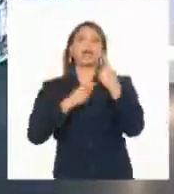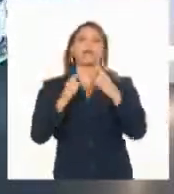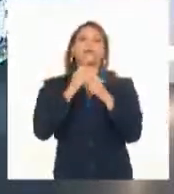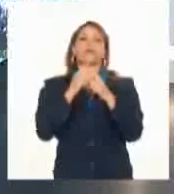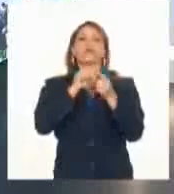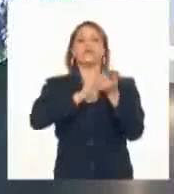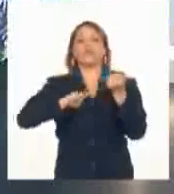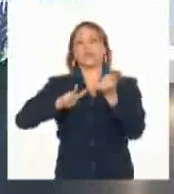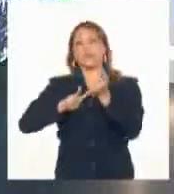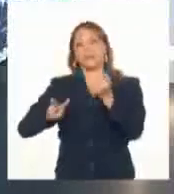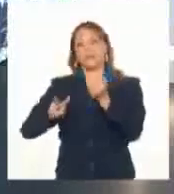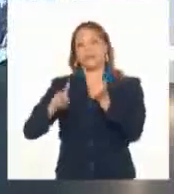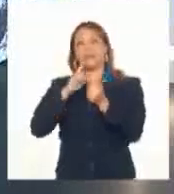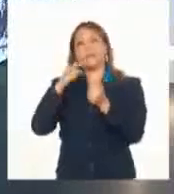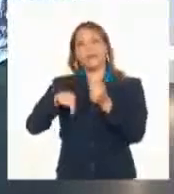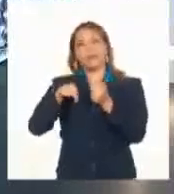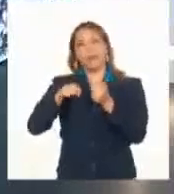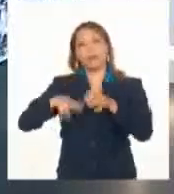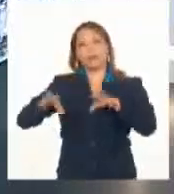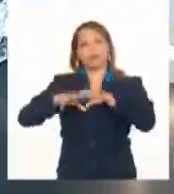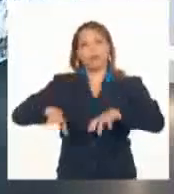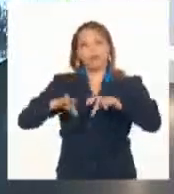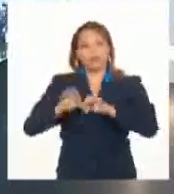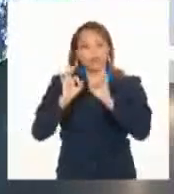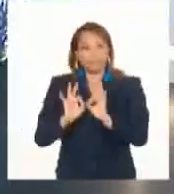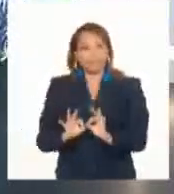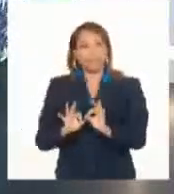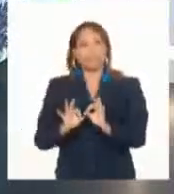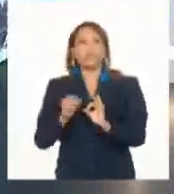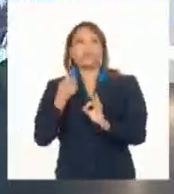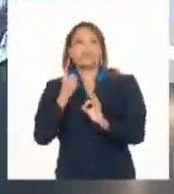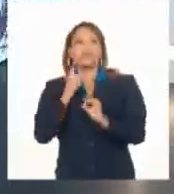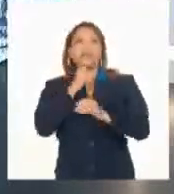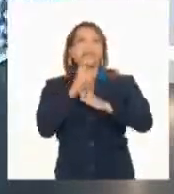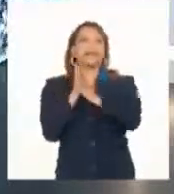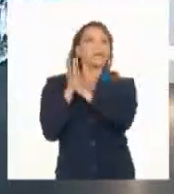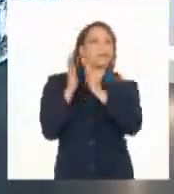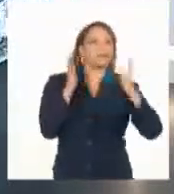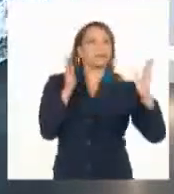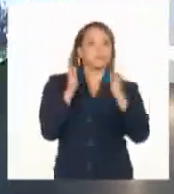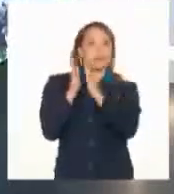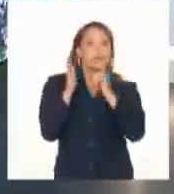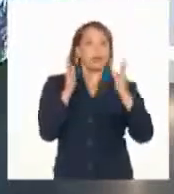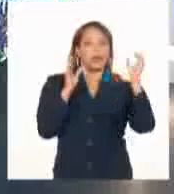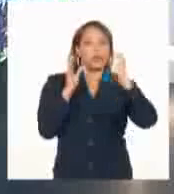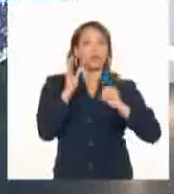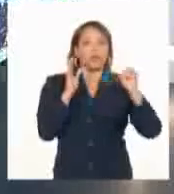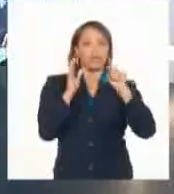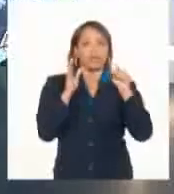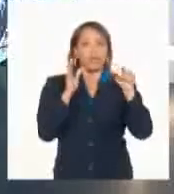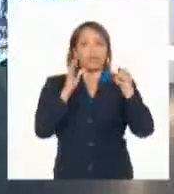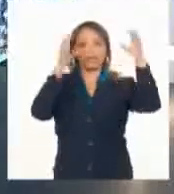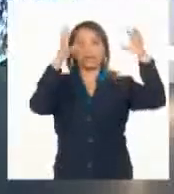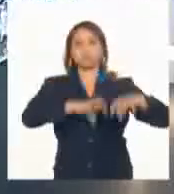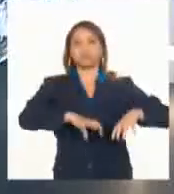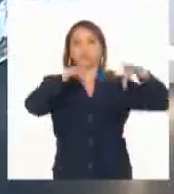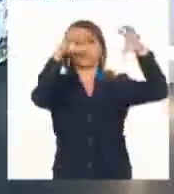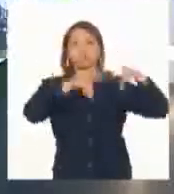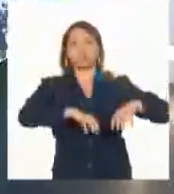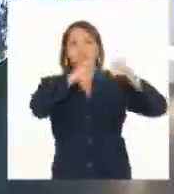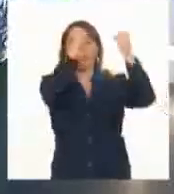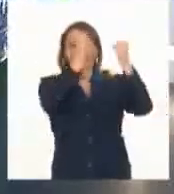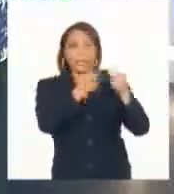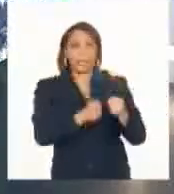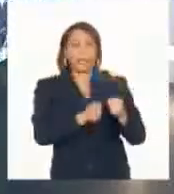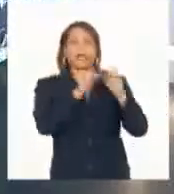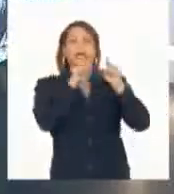nuestro país, pero en la situación que tenemos ahora sobre la mitad oriental de nuestro territorio, lluvias que han sido fuertes e